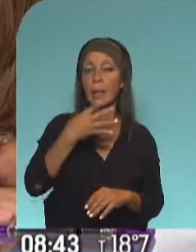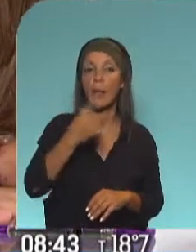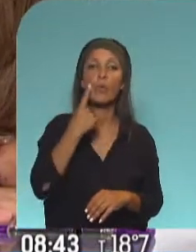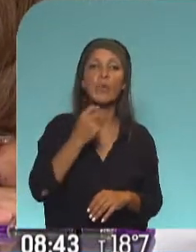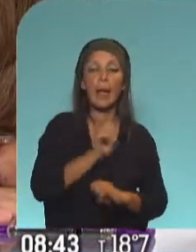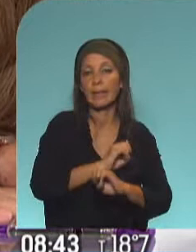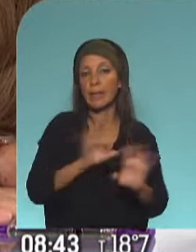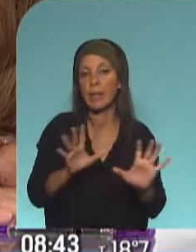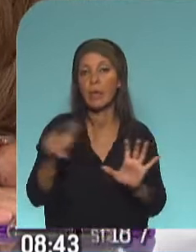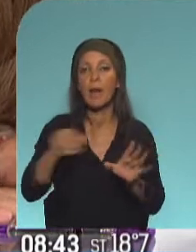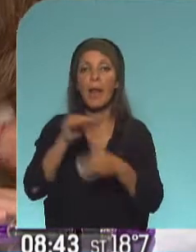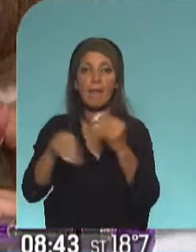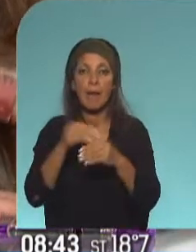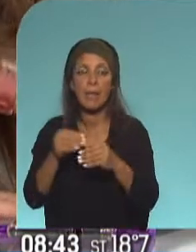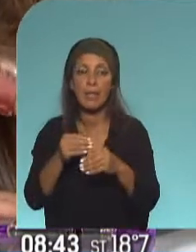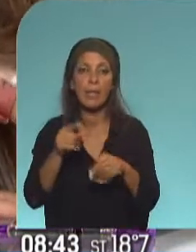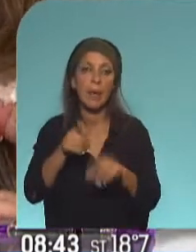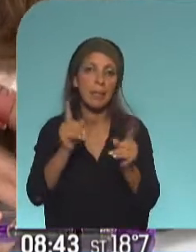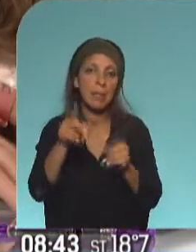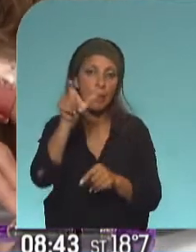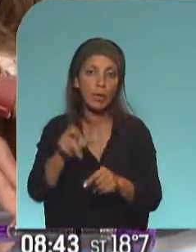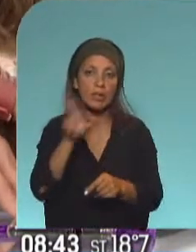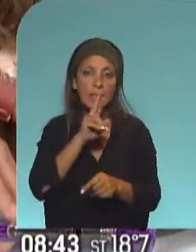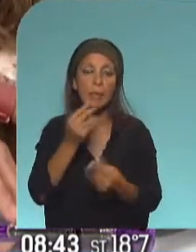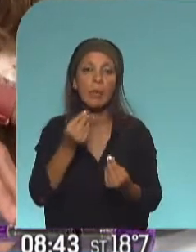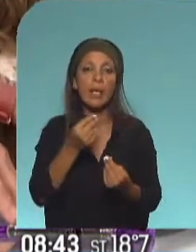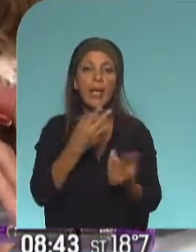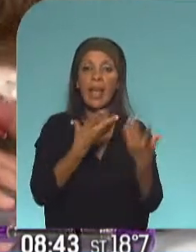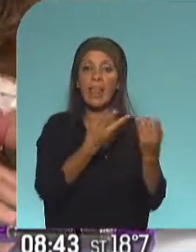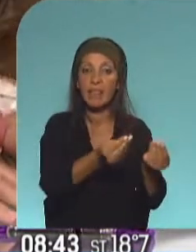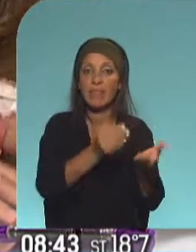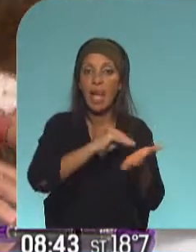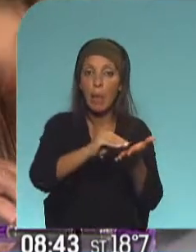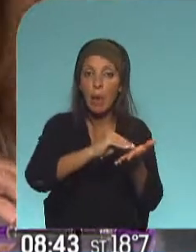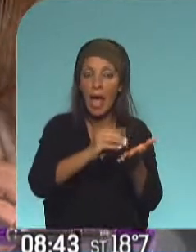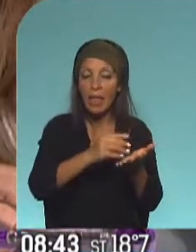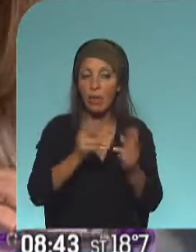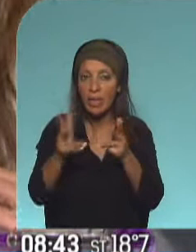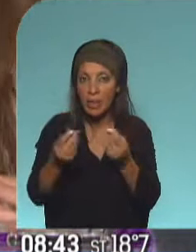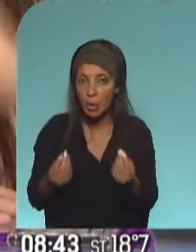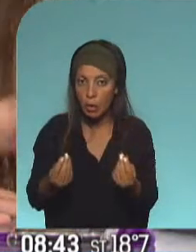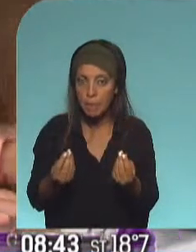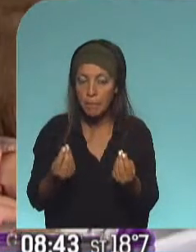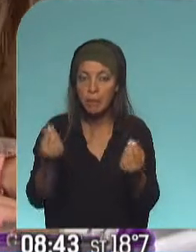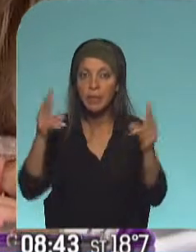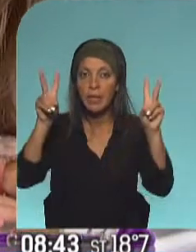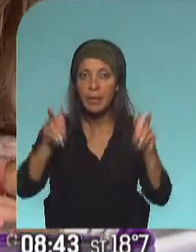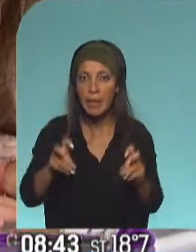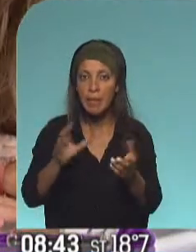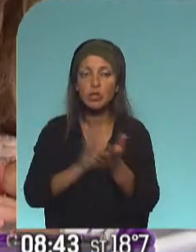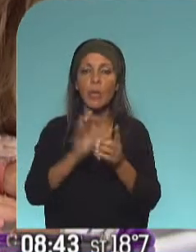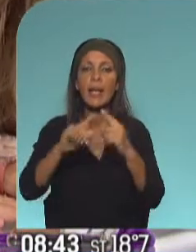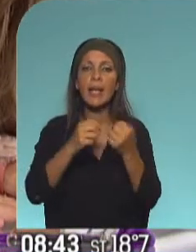para la familia, para esta chica abusada, cuando llega la estrategia de defensa del acusado, que habló de varias cuestiones, de relación